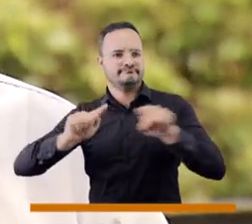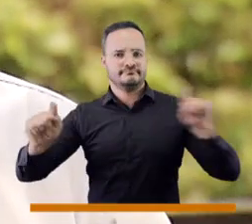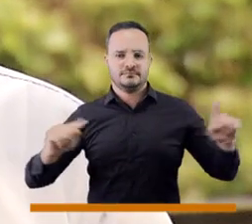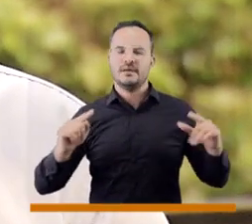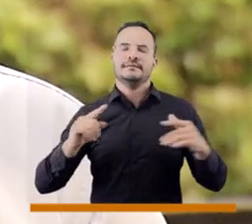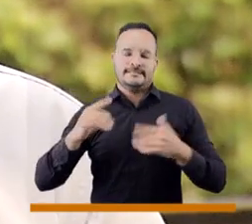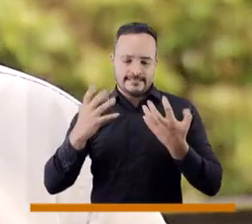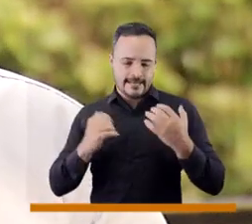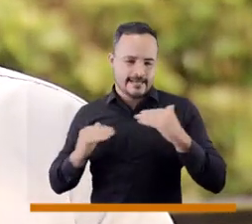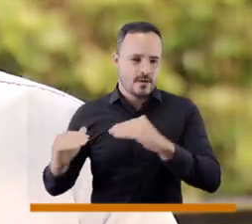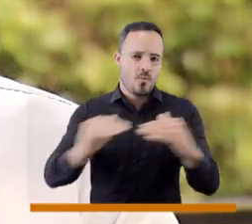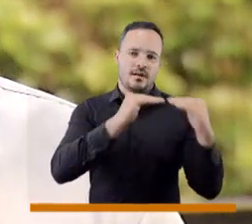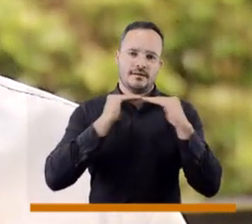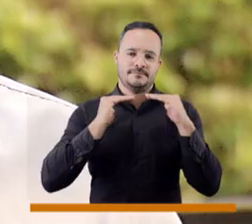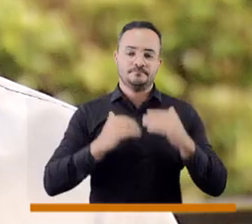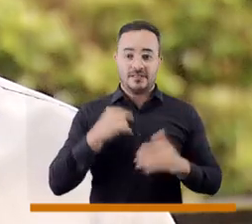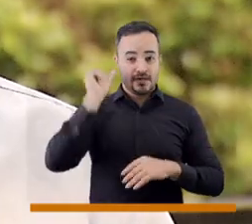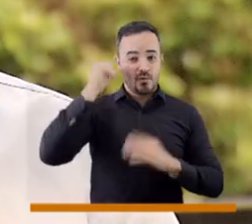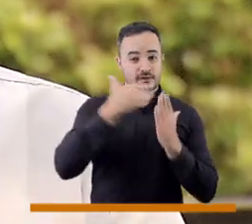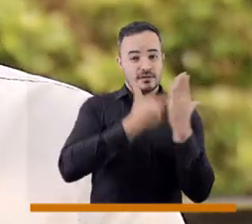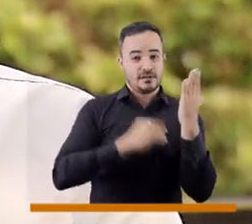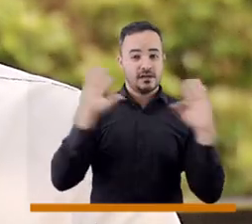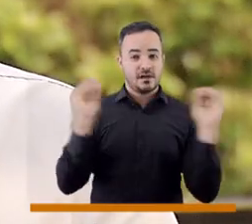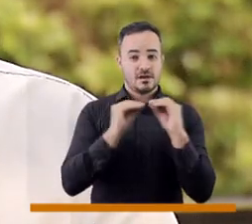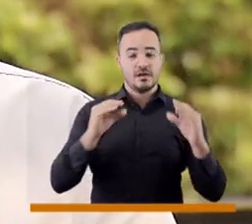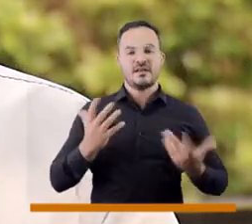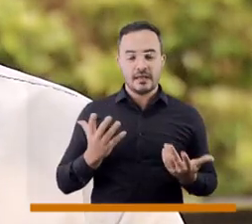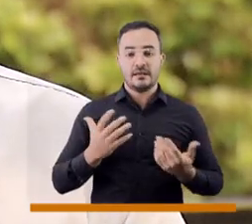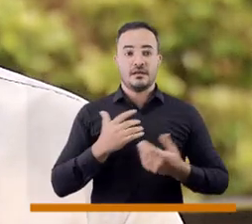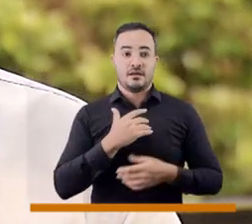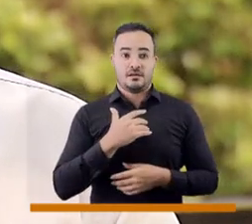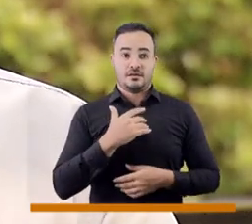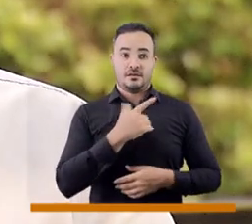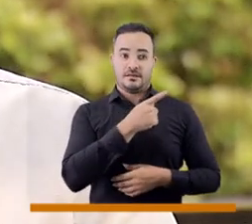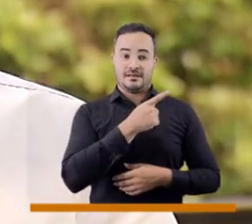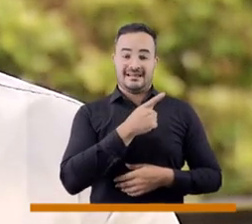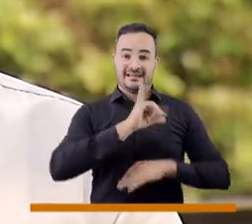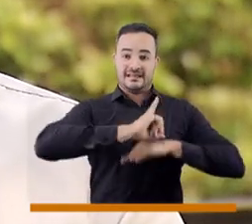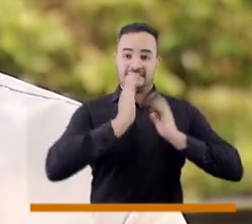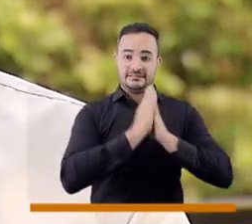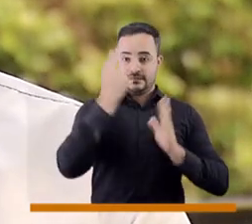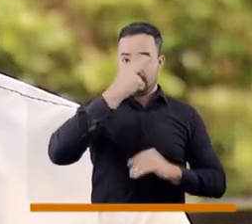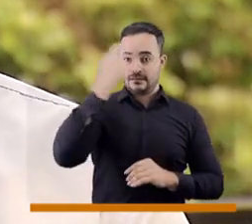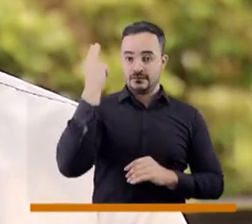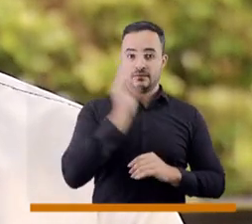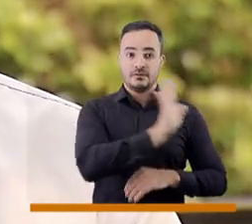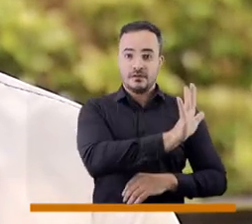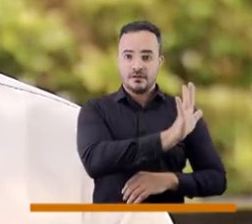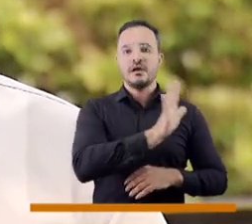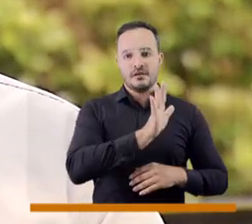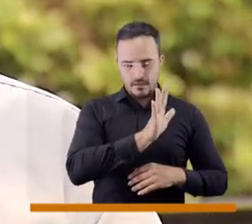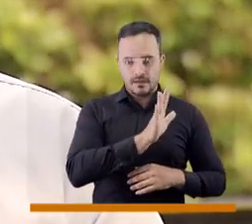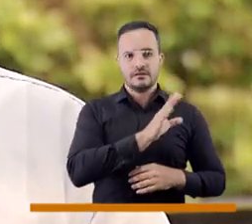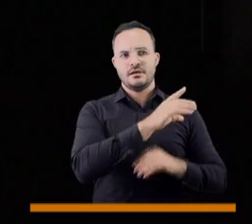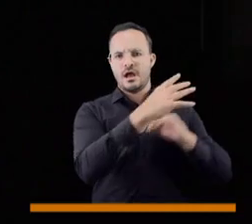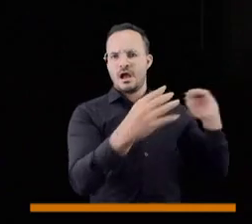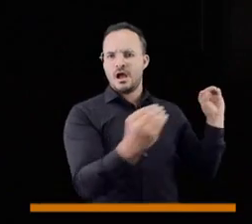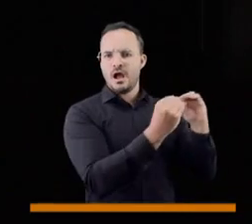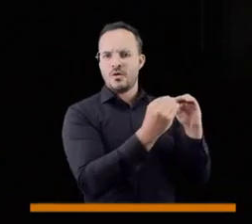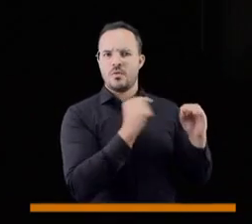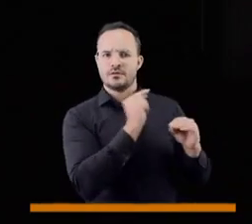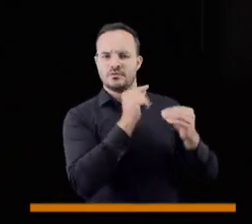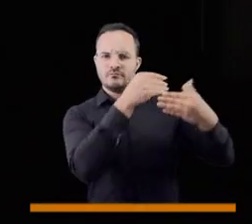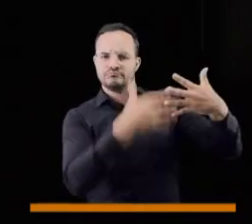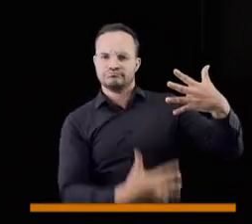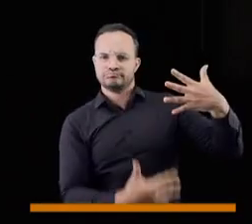las entidades religiosas, para todas las iglesias. Recordemos que hay un concordato que rige a Colombia con la Iglesia Católica, y la